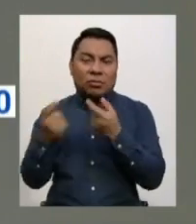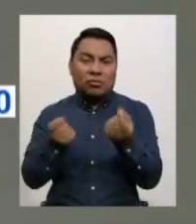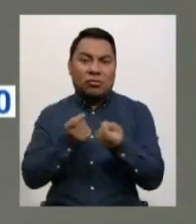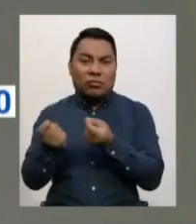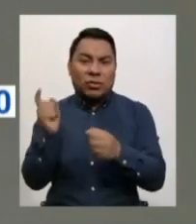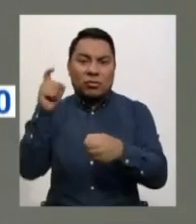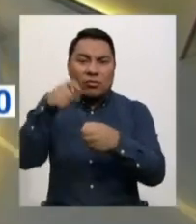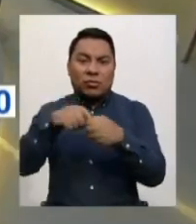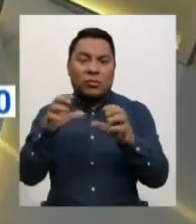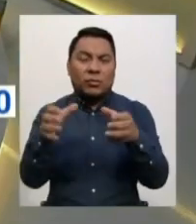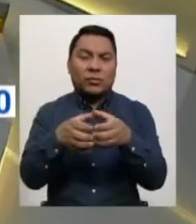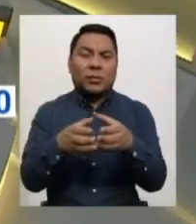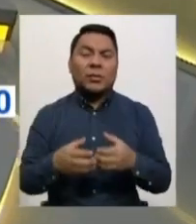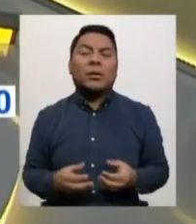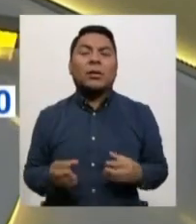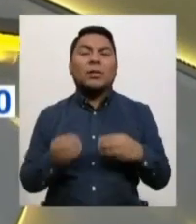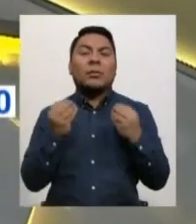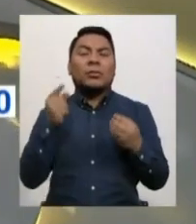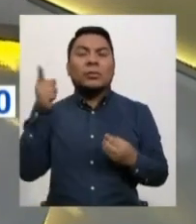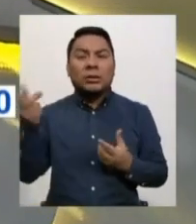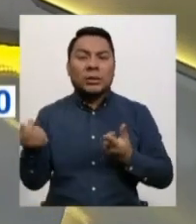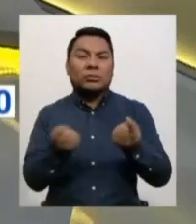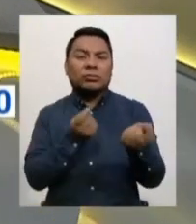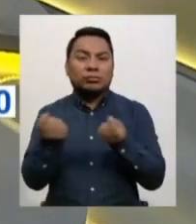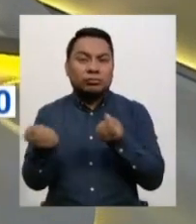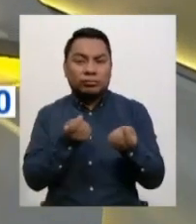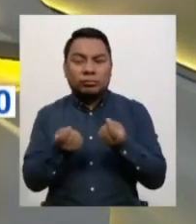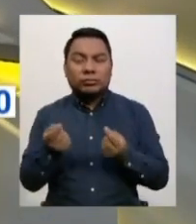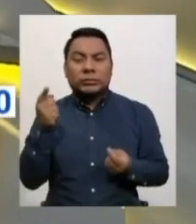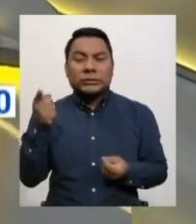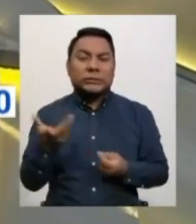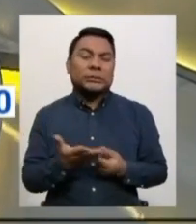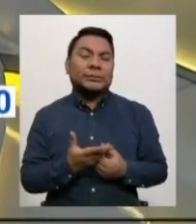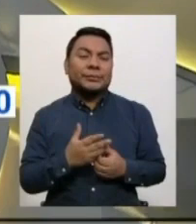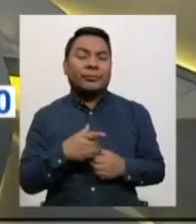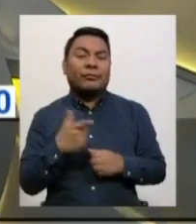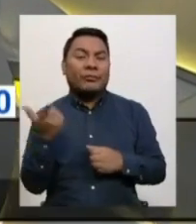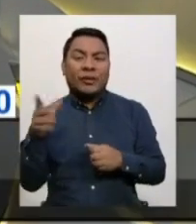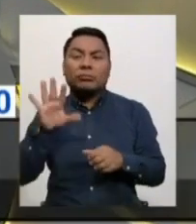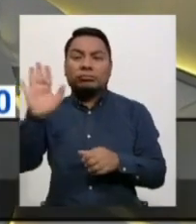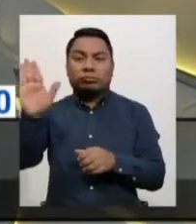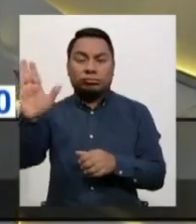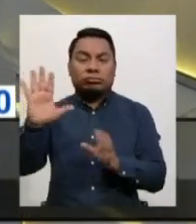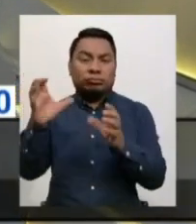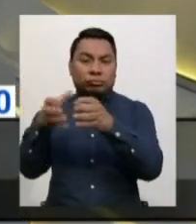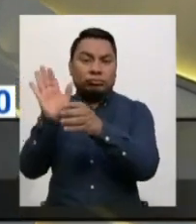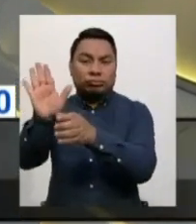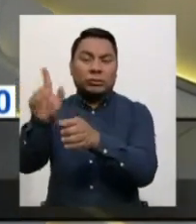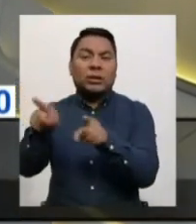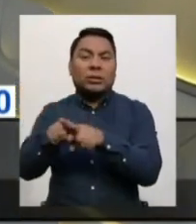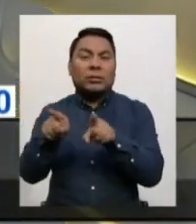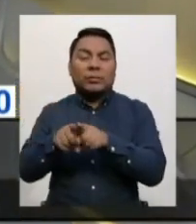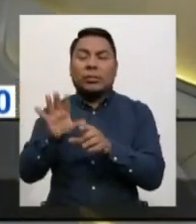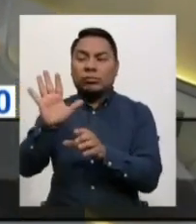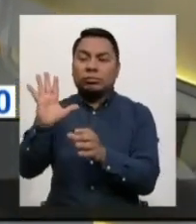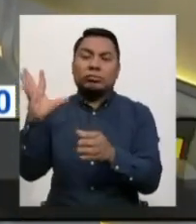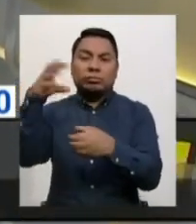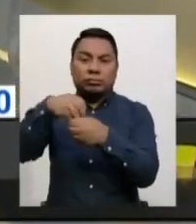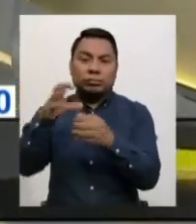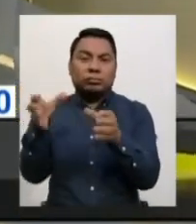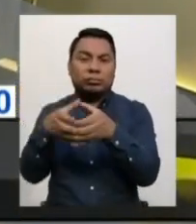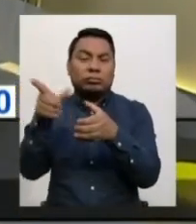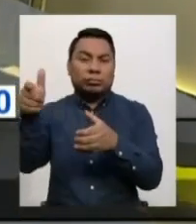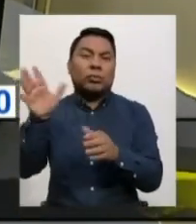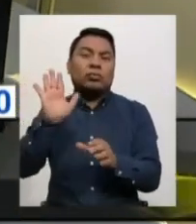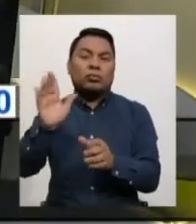suscribió, porque tanto gobiernos estatales como locales están tomando medidas